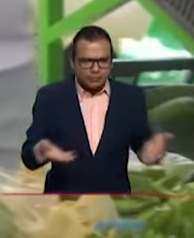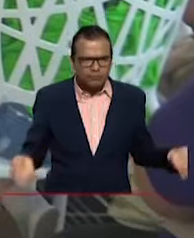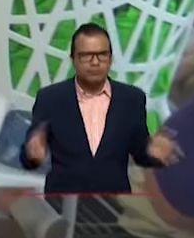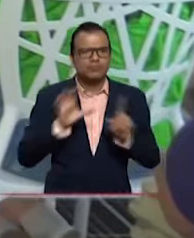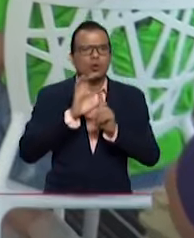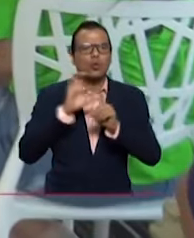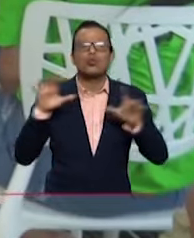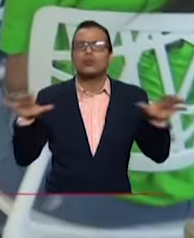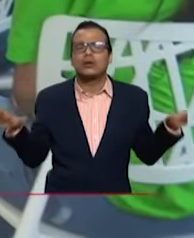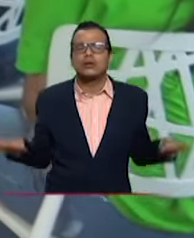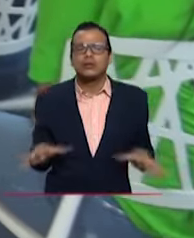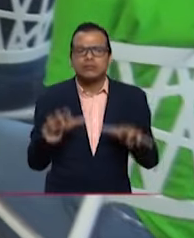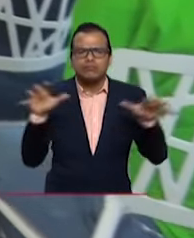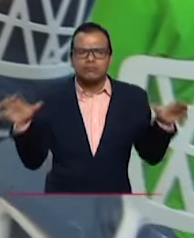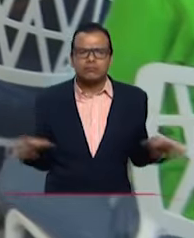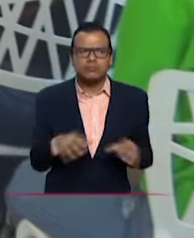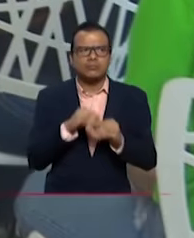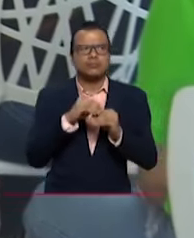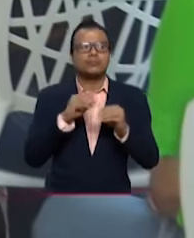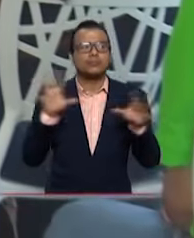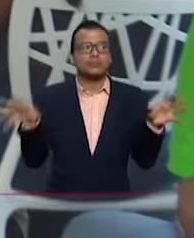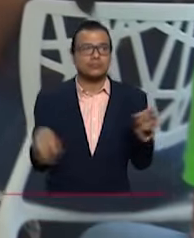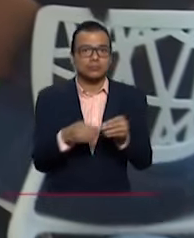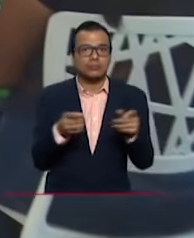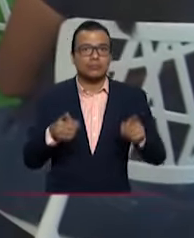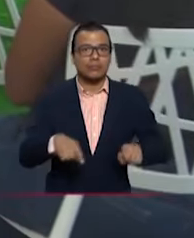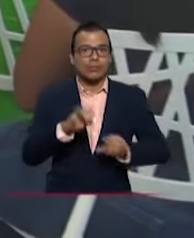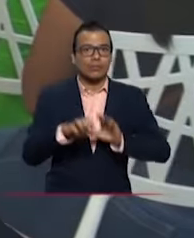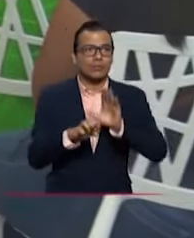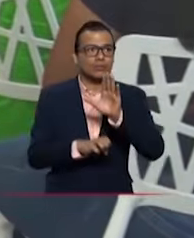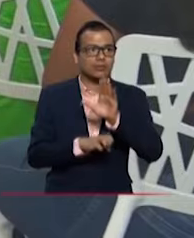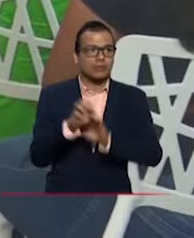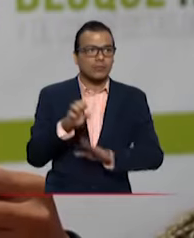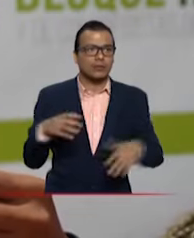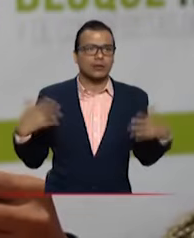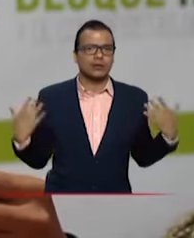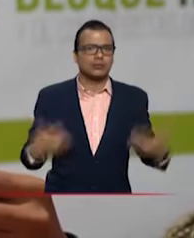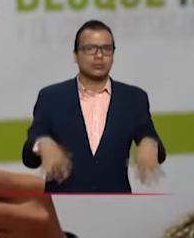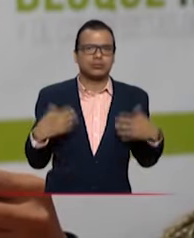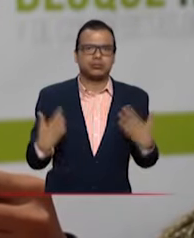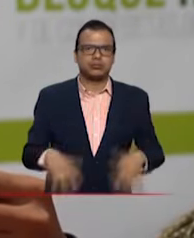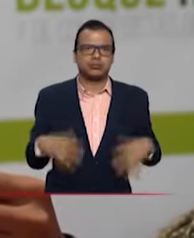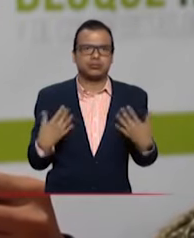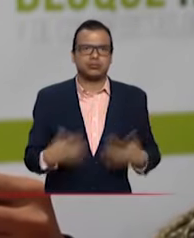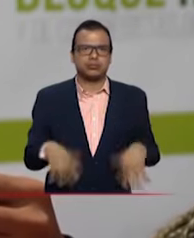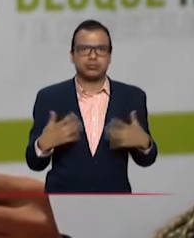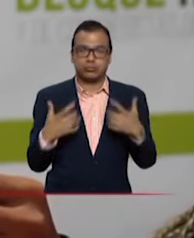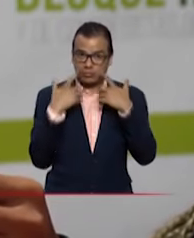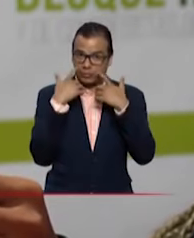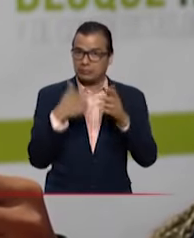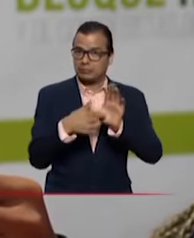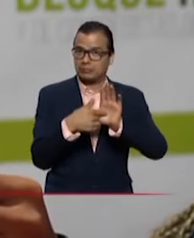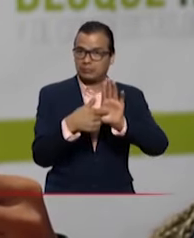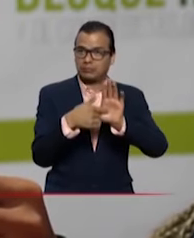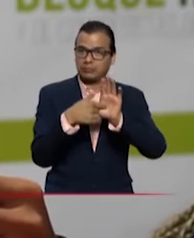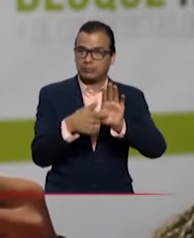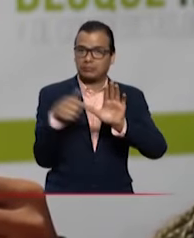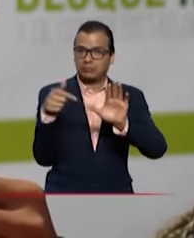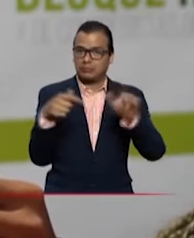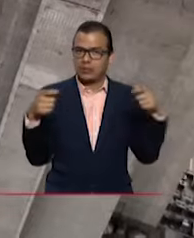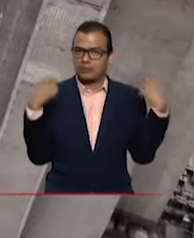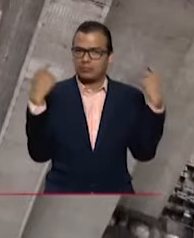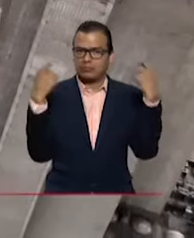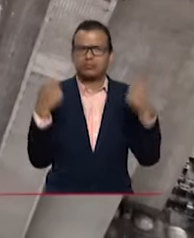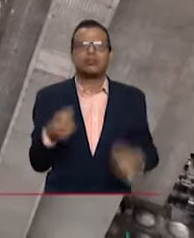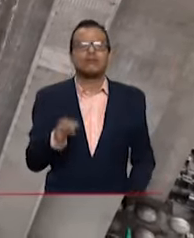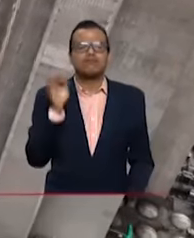sobre todo van a encontrar todos esos emprendedores que con mucho esfuerzo, de manera sostenible, hacen sus productos y los van a comercializar aquí en